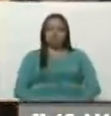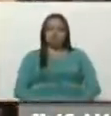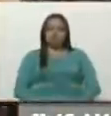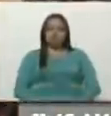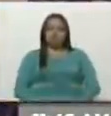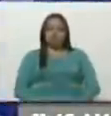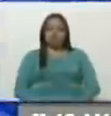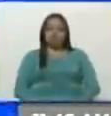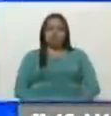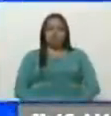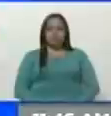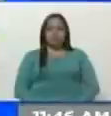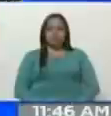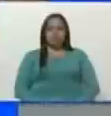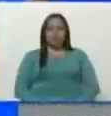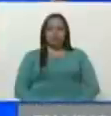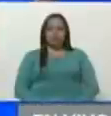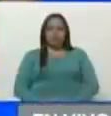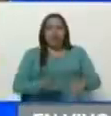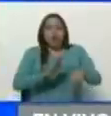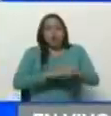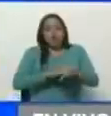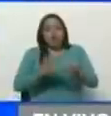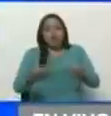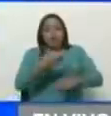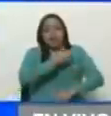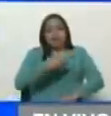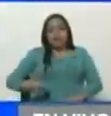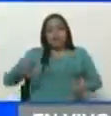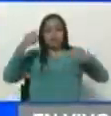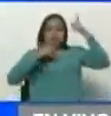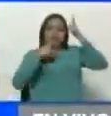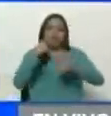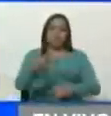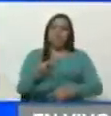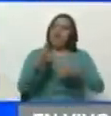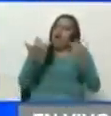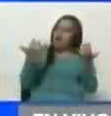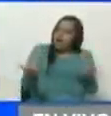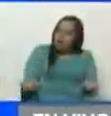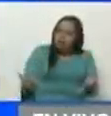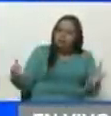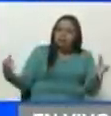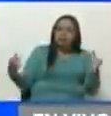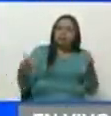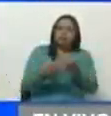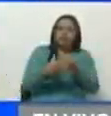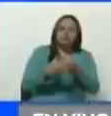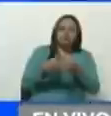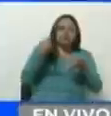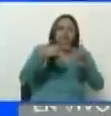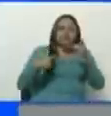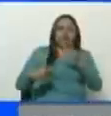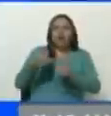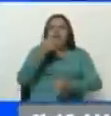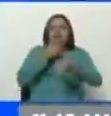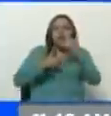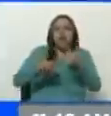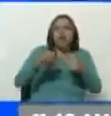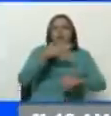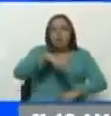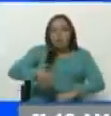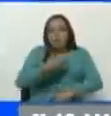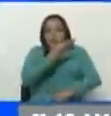porque la dirigencia, el comandante Chávez y demás decían, tenemos un conjunto de imperfecciones que podemos